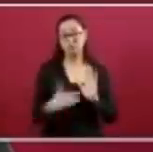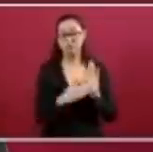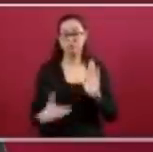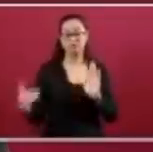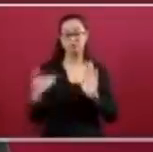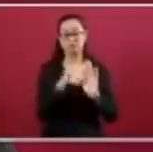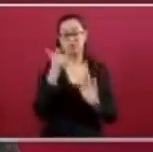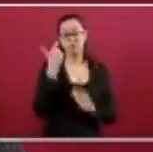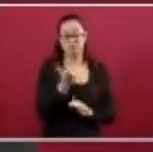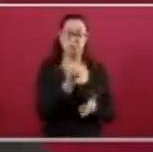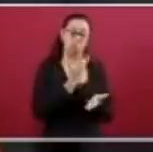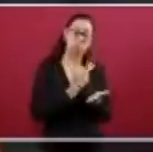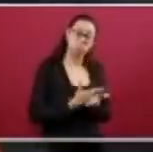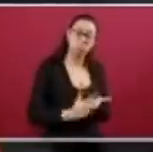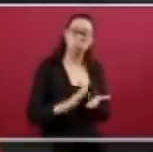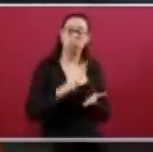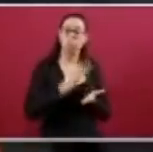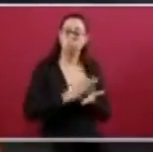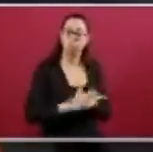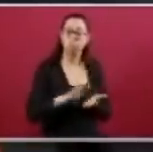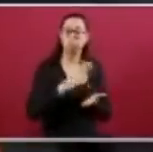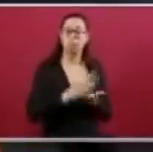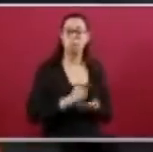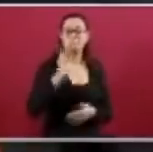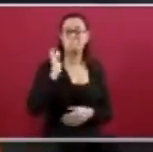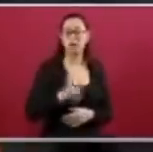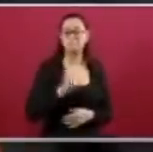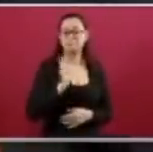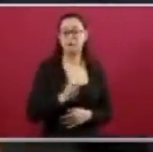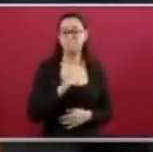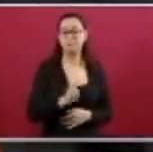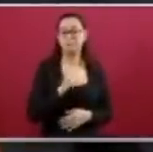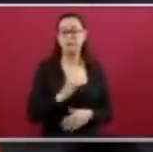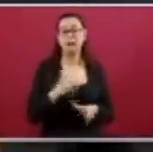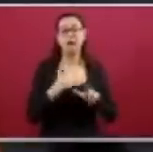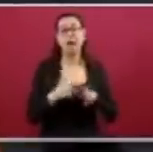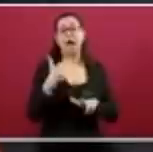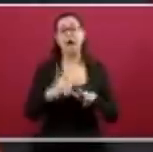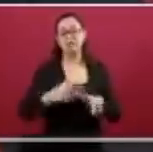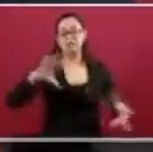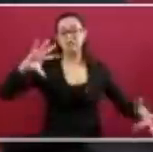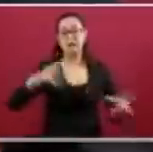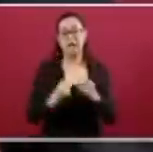62,000 millones de pesos y seguirá así pagándose hasta llegar a